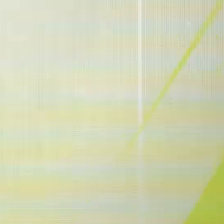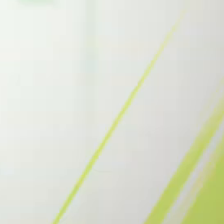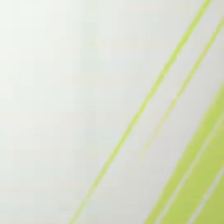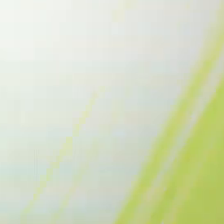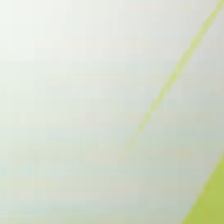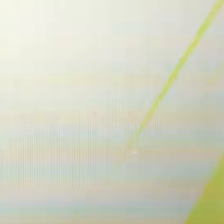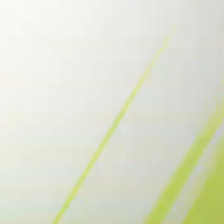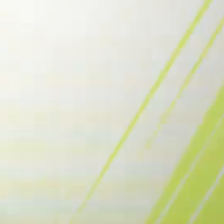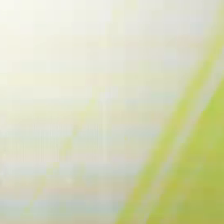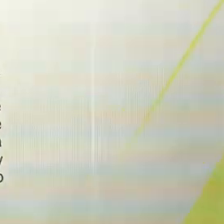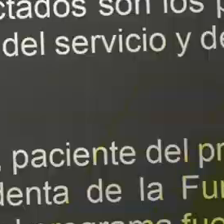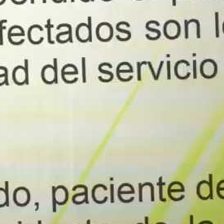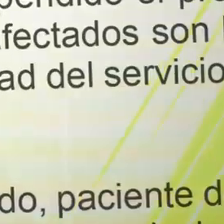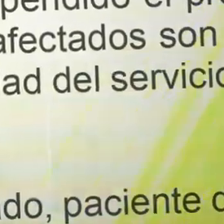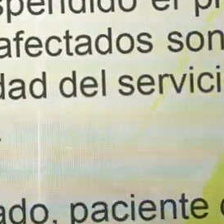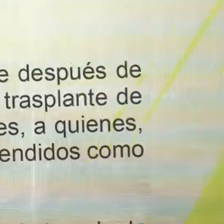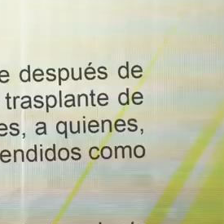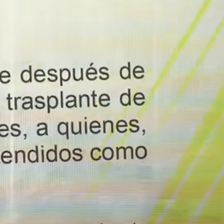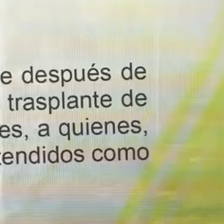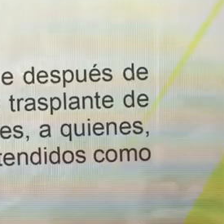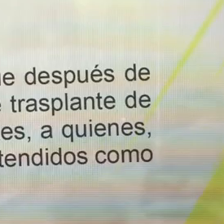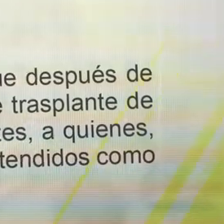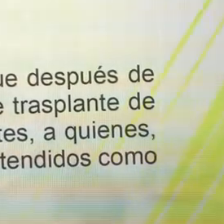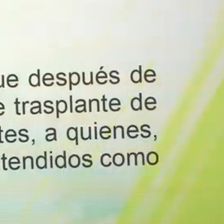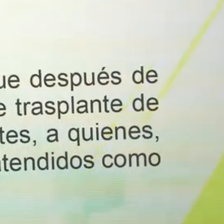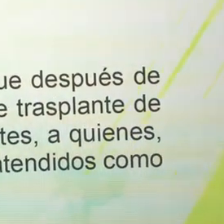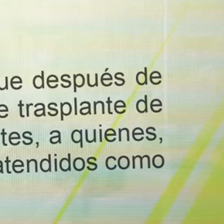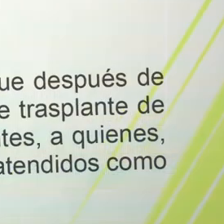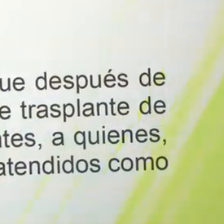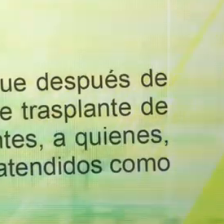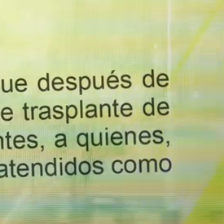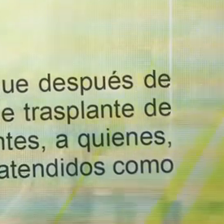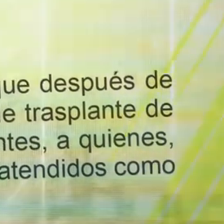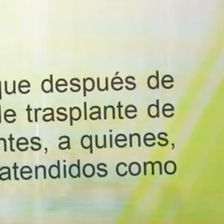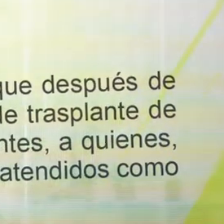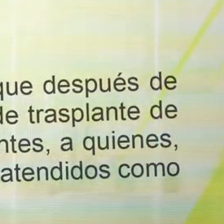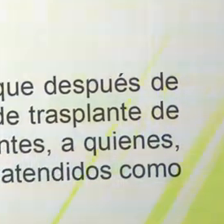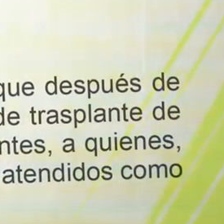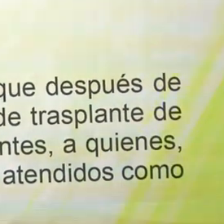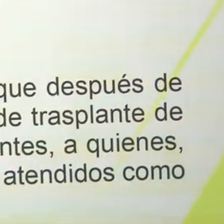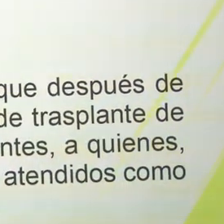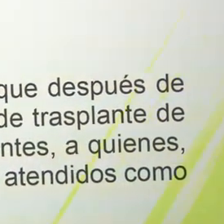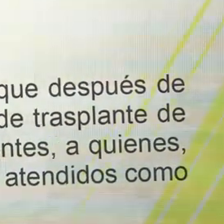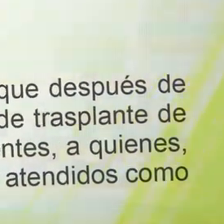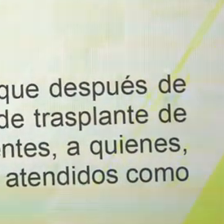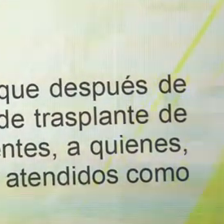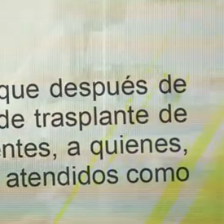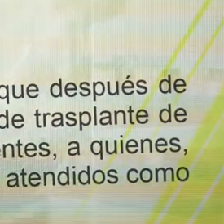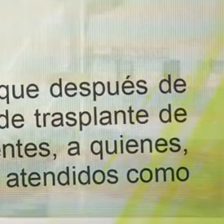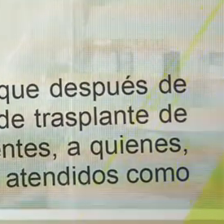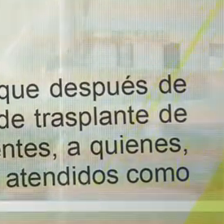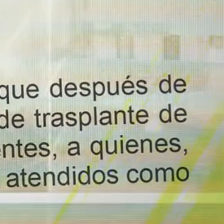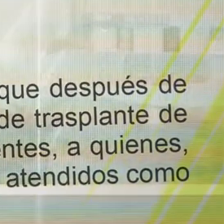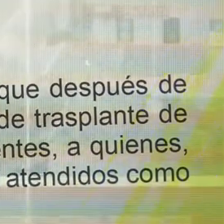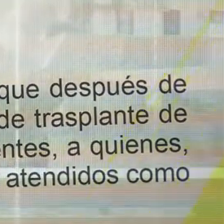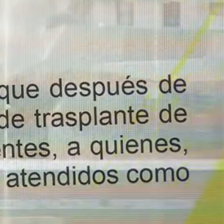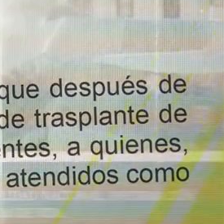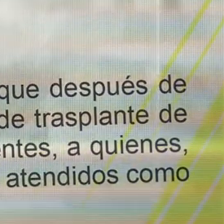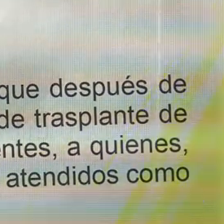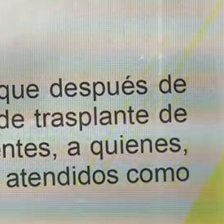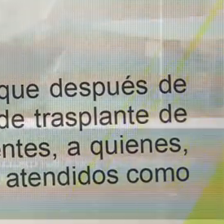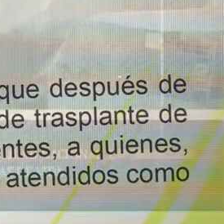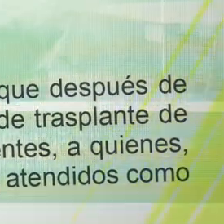un cierre. No es un cierre, es una suspensión. Primero que los trasplantados se van para el Calderón, luego que no. O